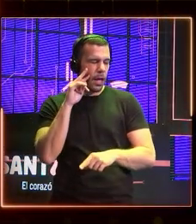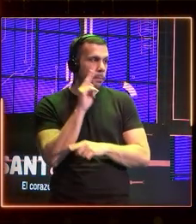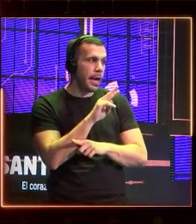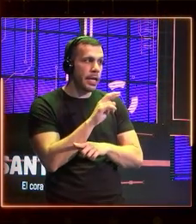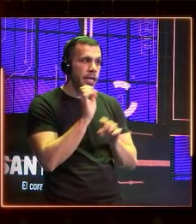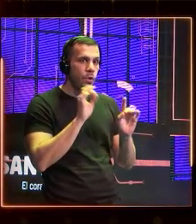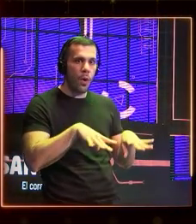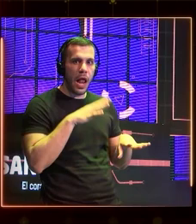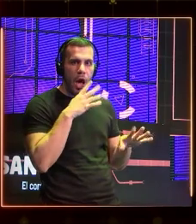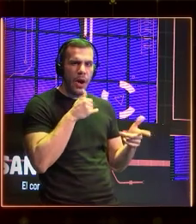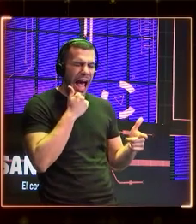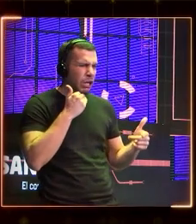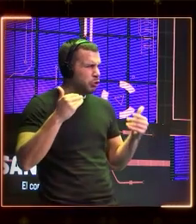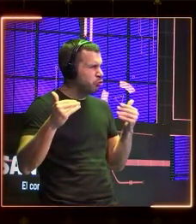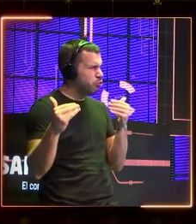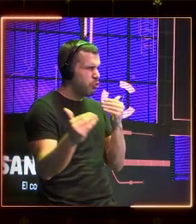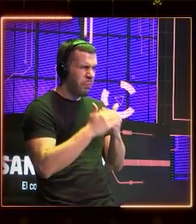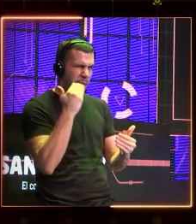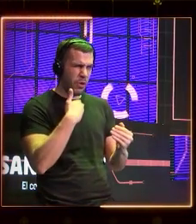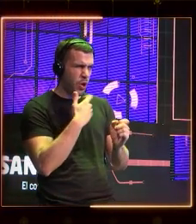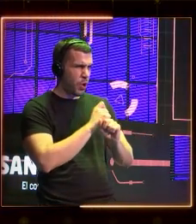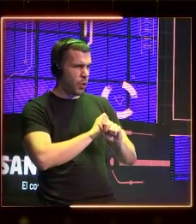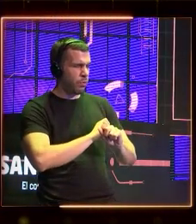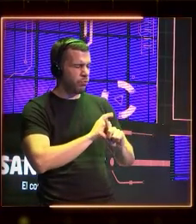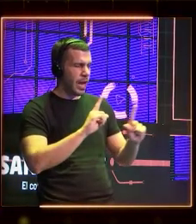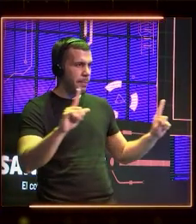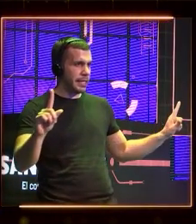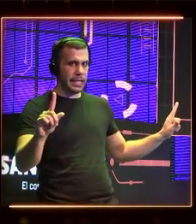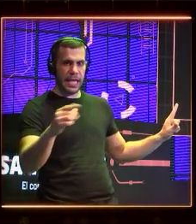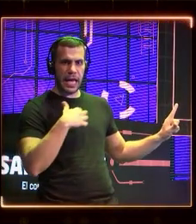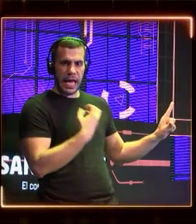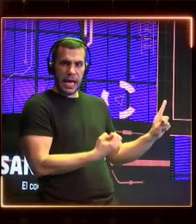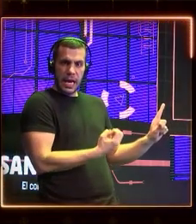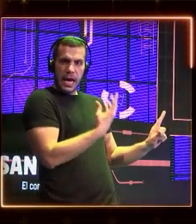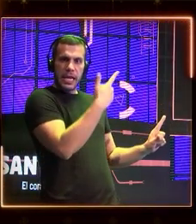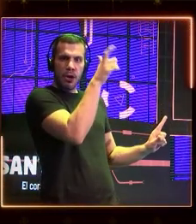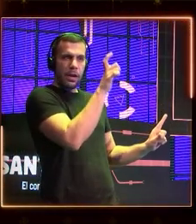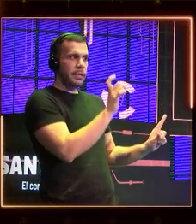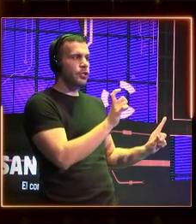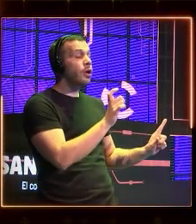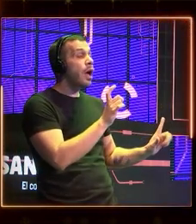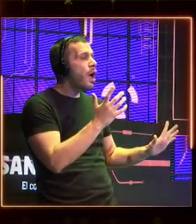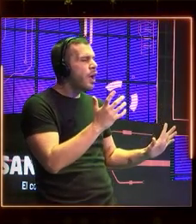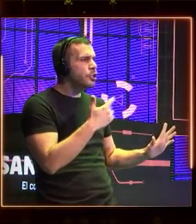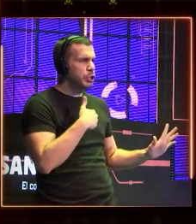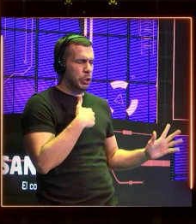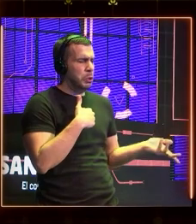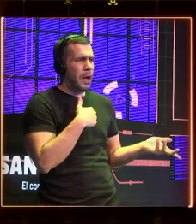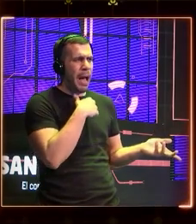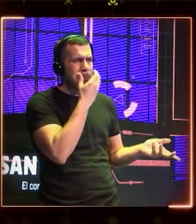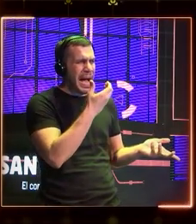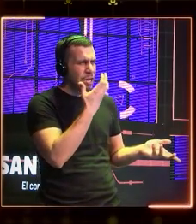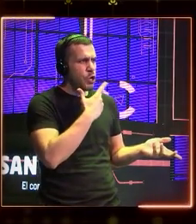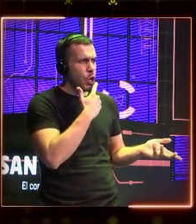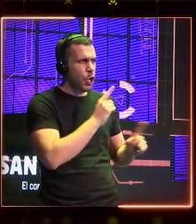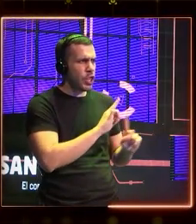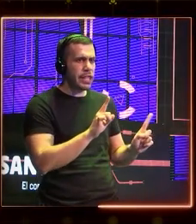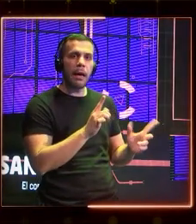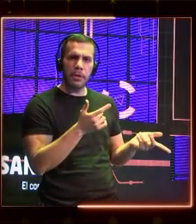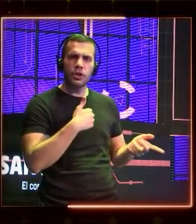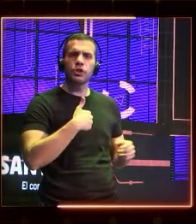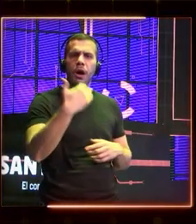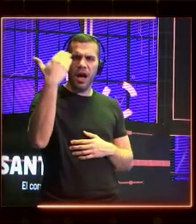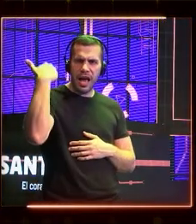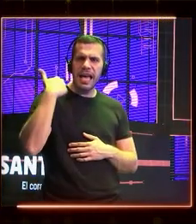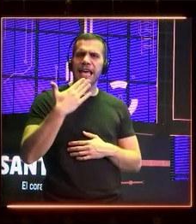holográfica me explotó la cabeza porque yo nunca había visto nada de Apple no conocía ni la marca pero sí que había tenido ordenador